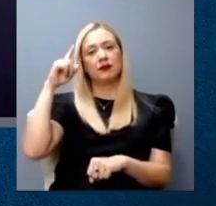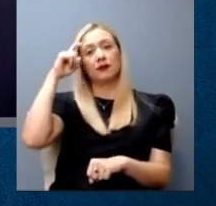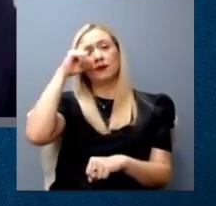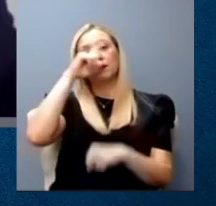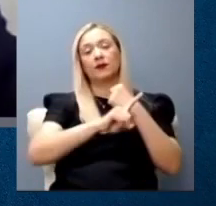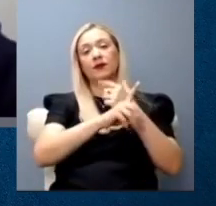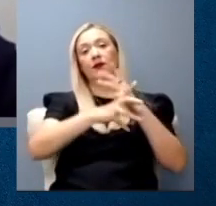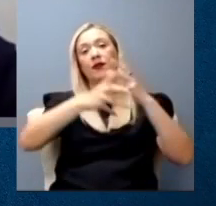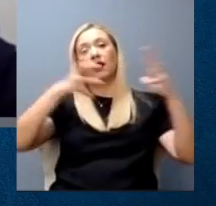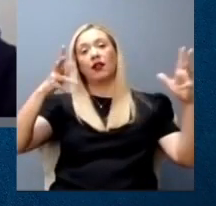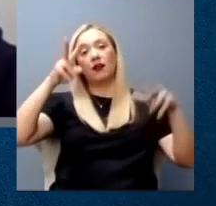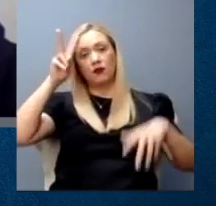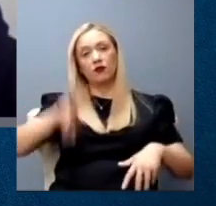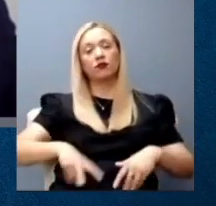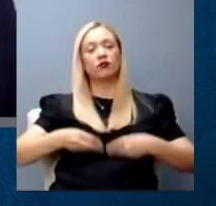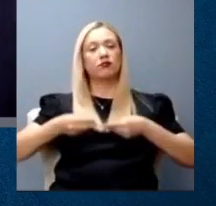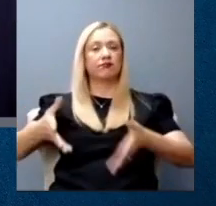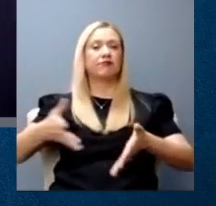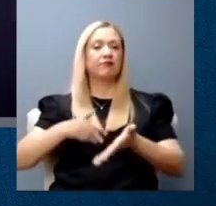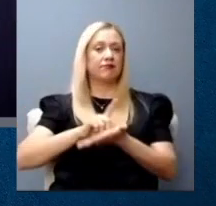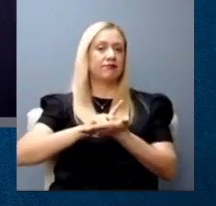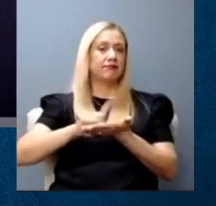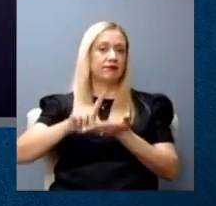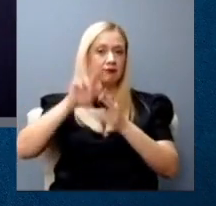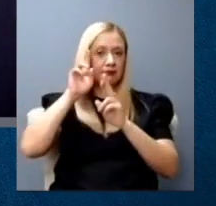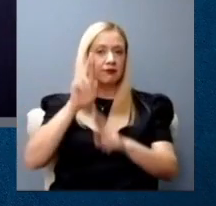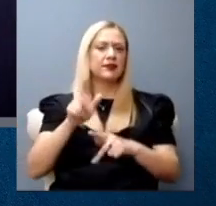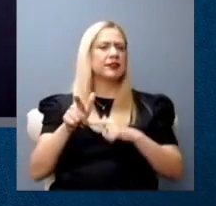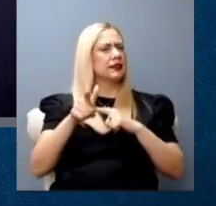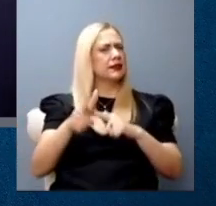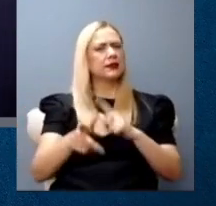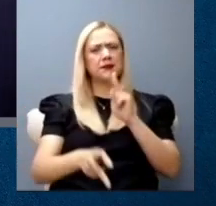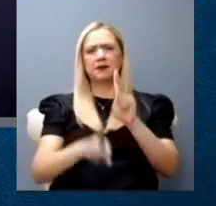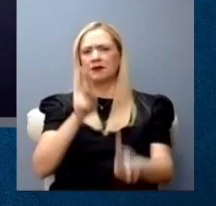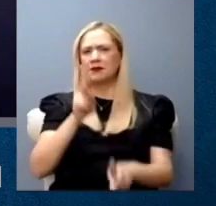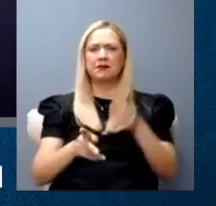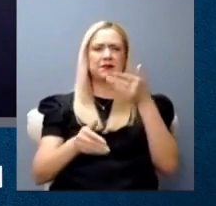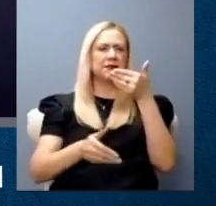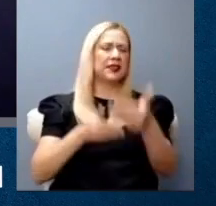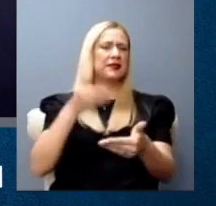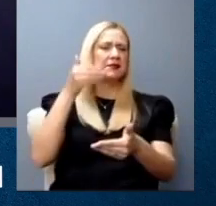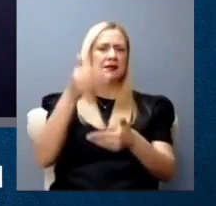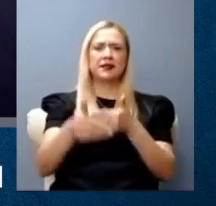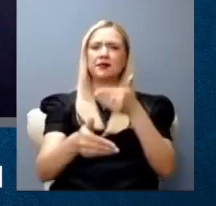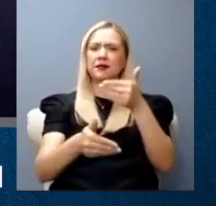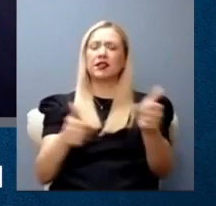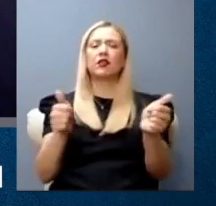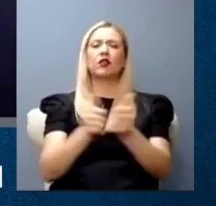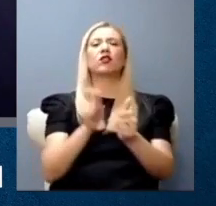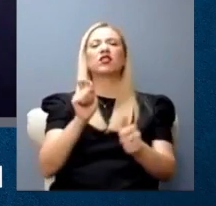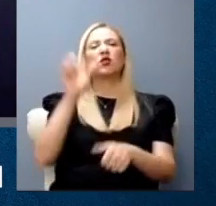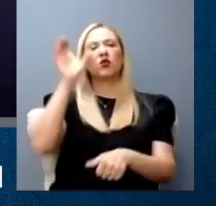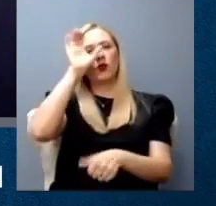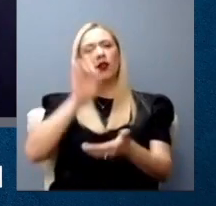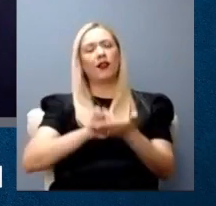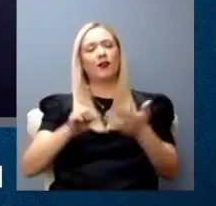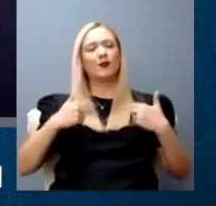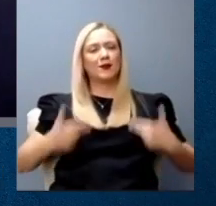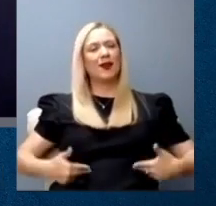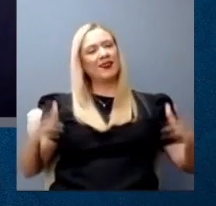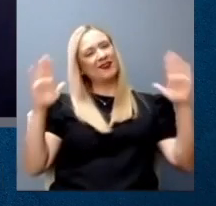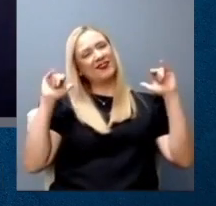derechos, ¿no? Y bueno, seguiremos conversando sobre este tema y otros muchos más relacionados con la cultura de los derechos humanos. Hasta la próxima.